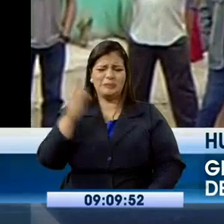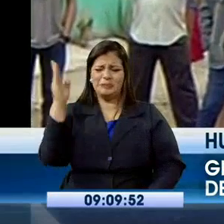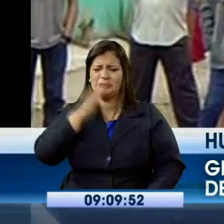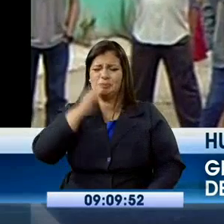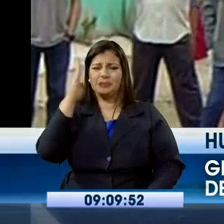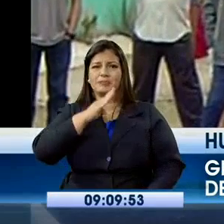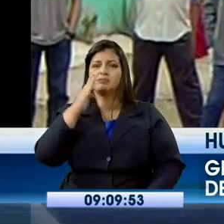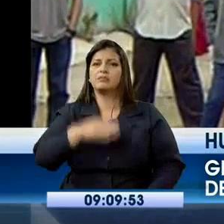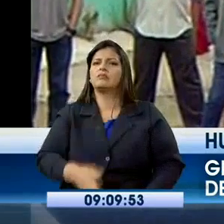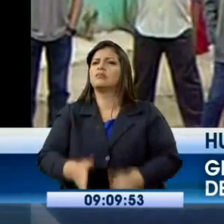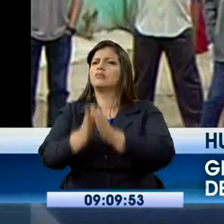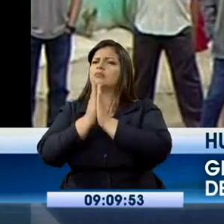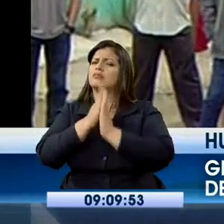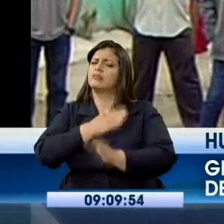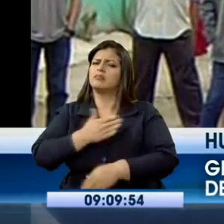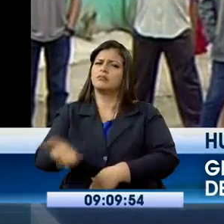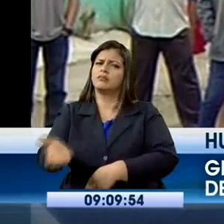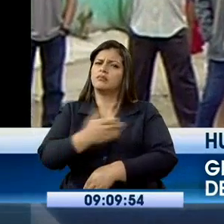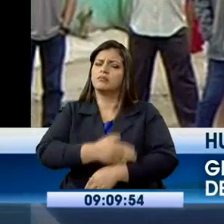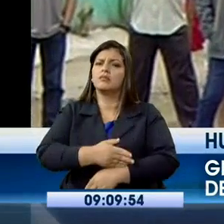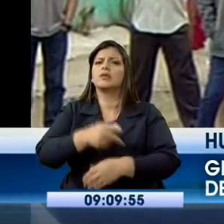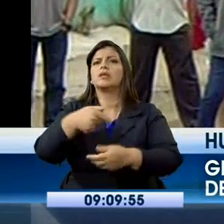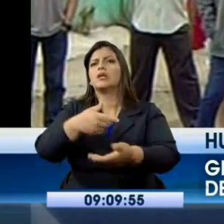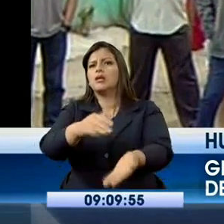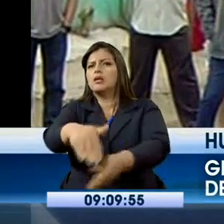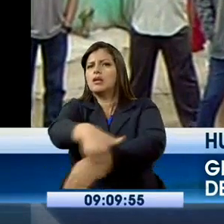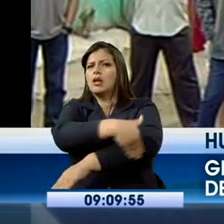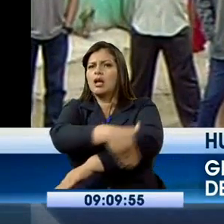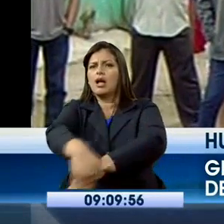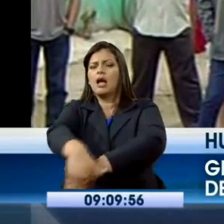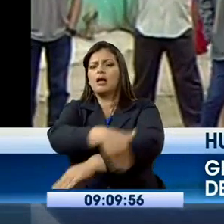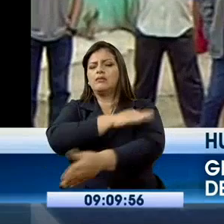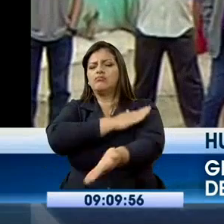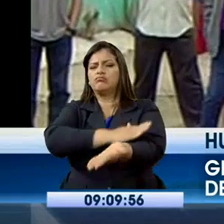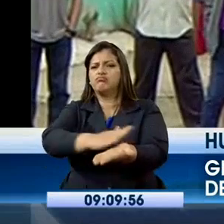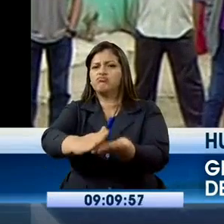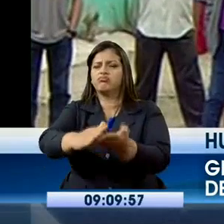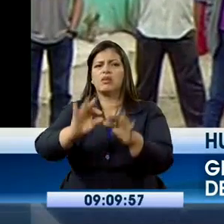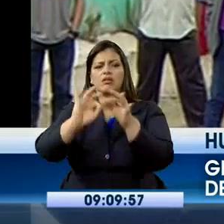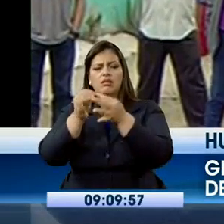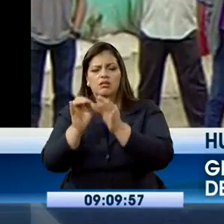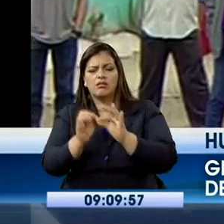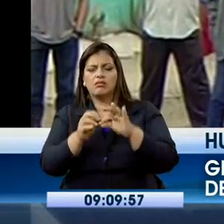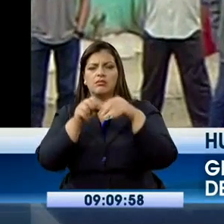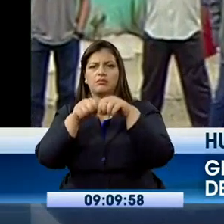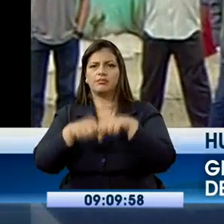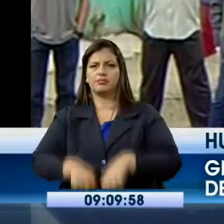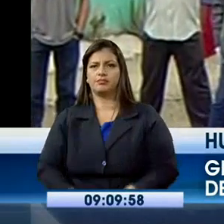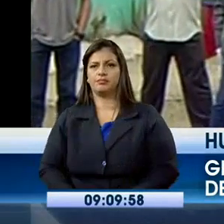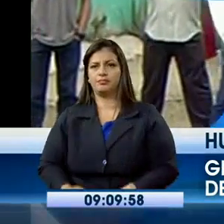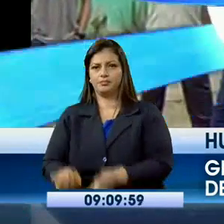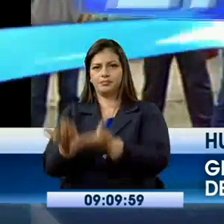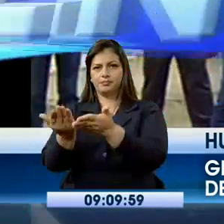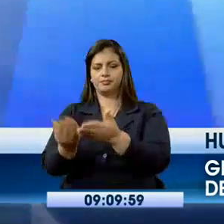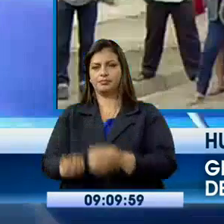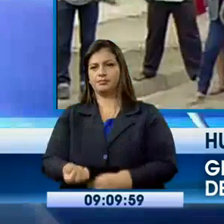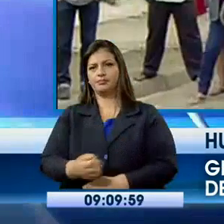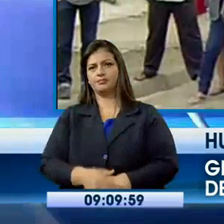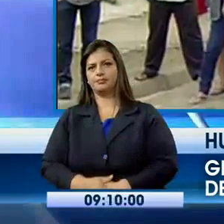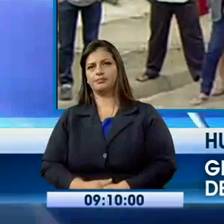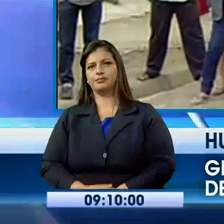pues sea completada. Es lo que podemos informar desde acá, desde este punto. Damos pasos a Roselena y Hugo, que están en estudio. Buenos